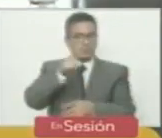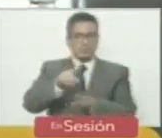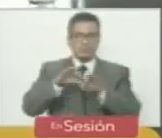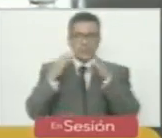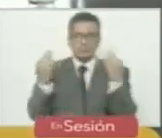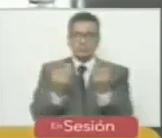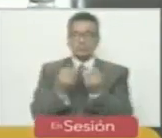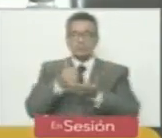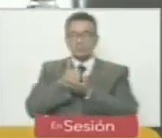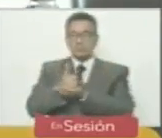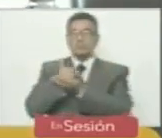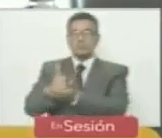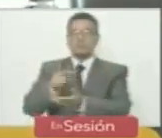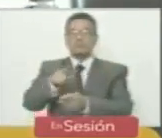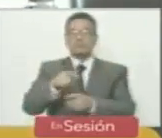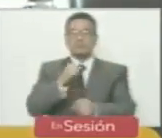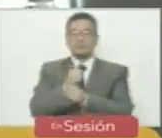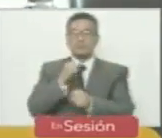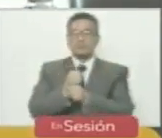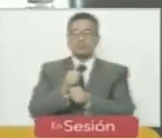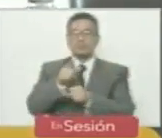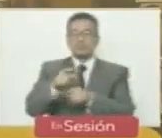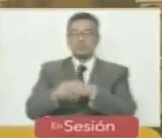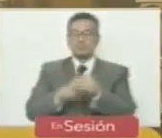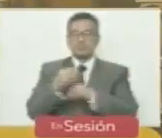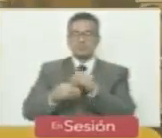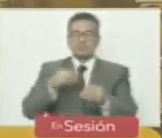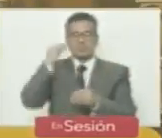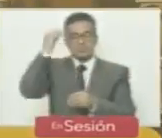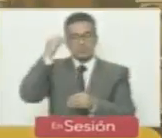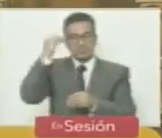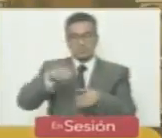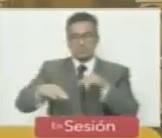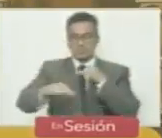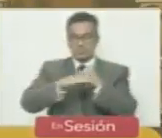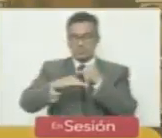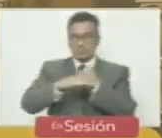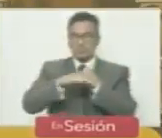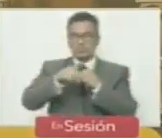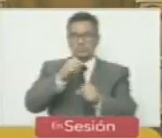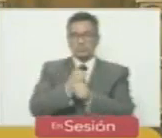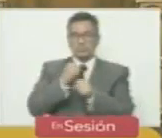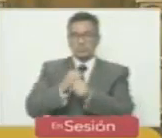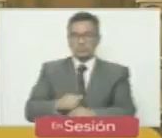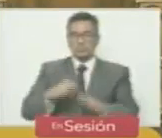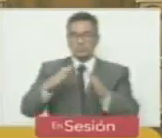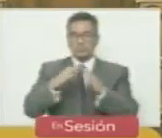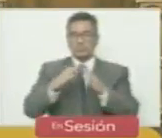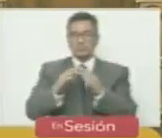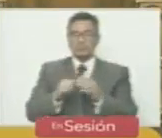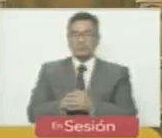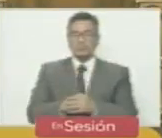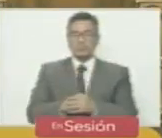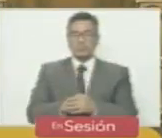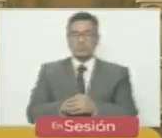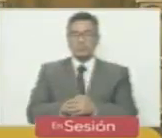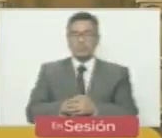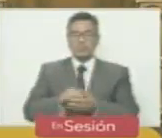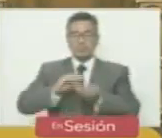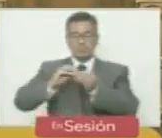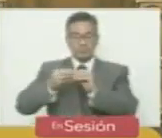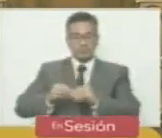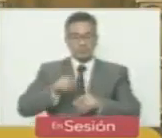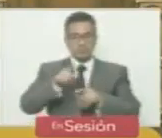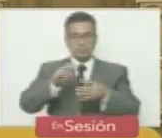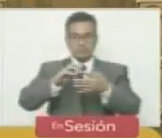familiares que ayudan a esa labor, a que sean consideradas igualmente trabajadores a domicilio. Establece